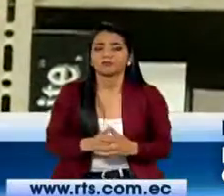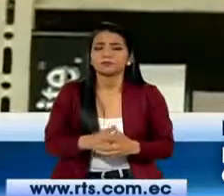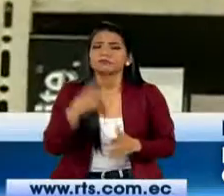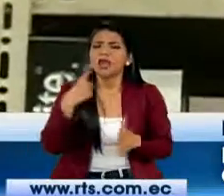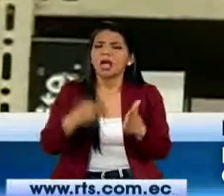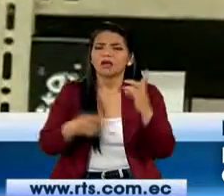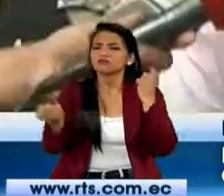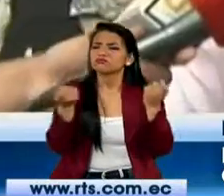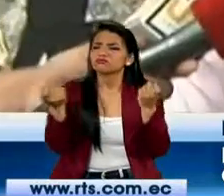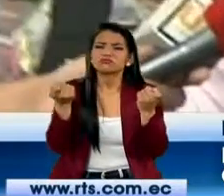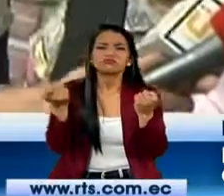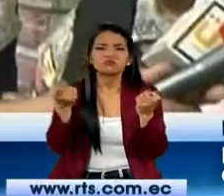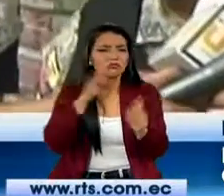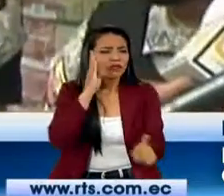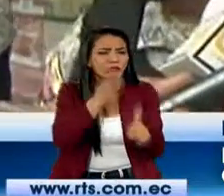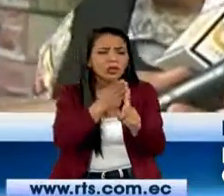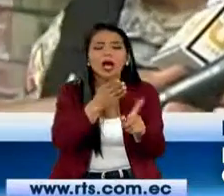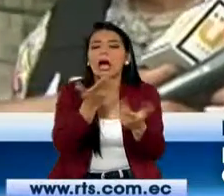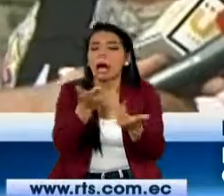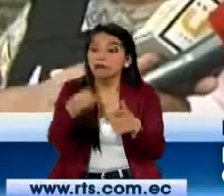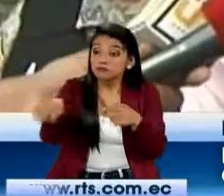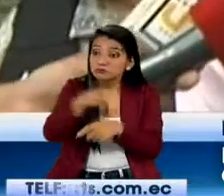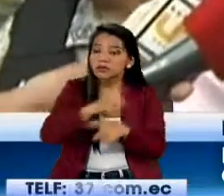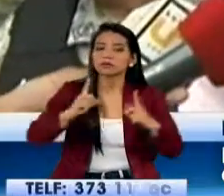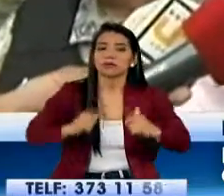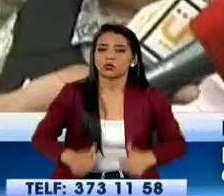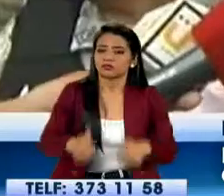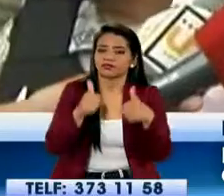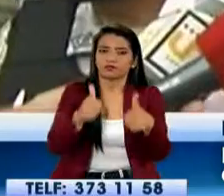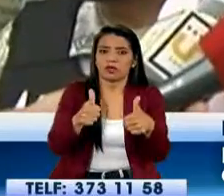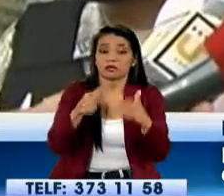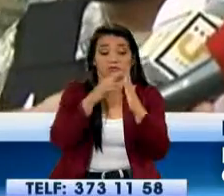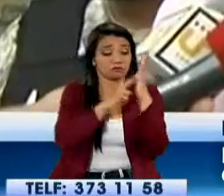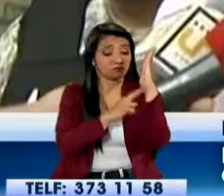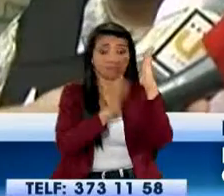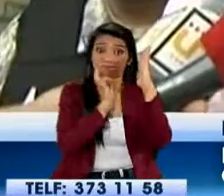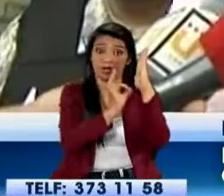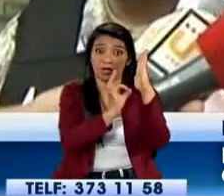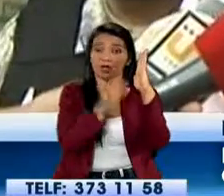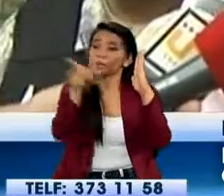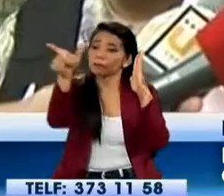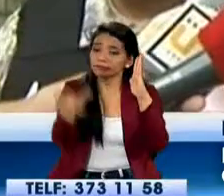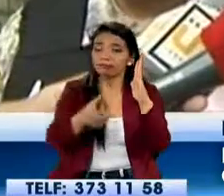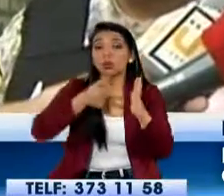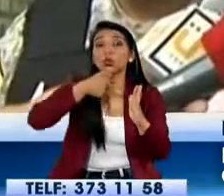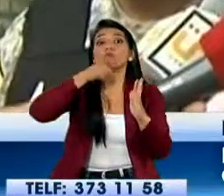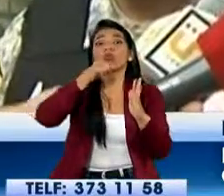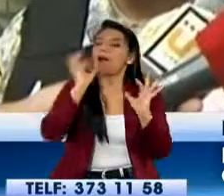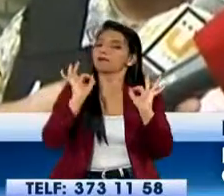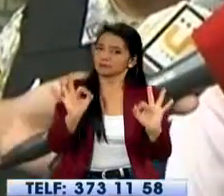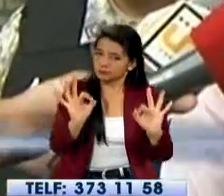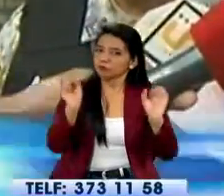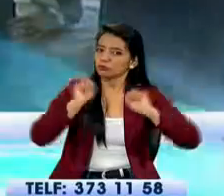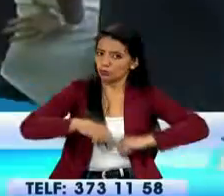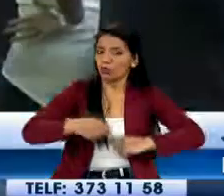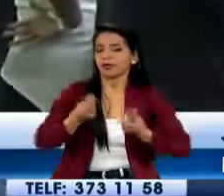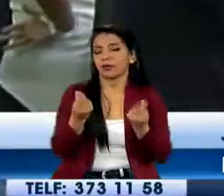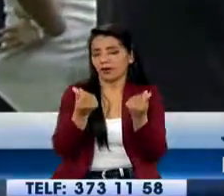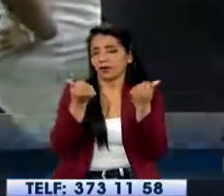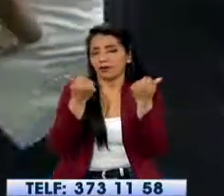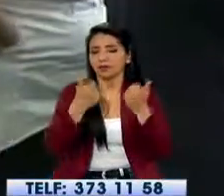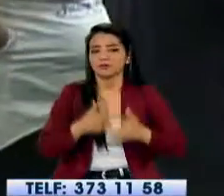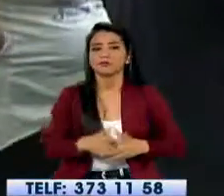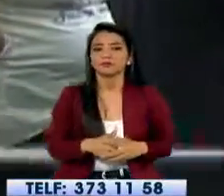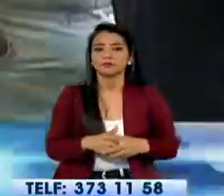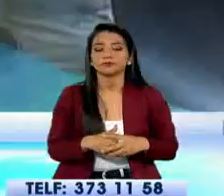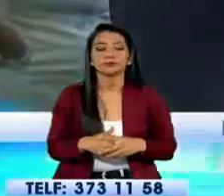es salvaguardar la salud de las personas y que cumplan con todos los requisitos para que este producto sea comercializado. Criterio